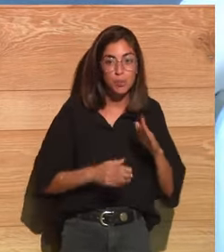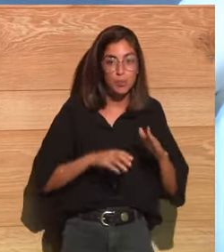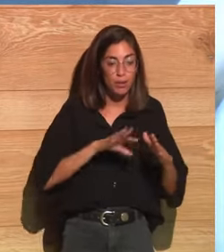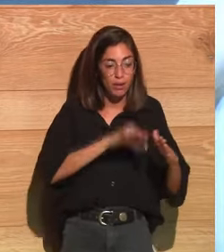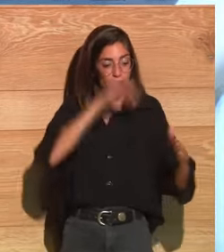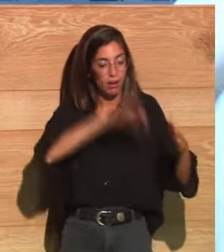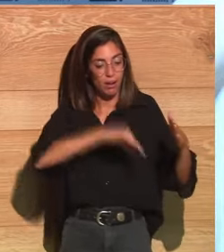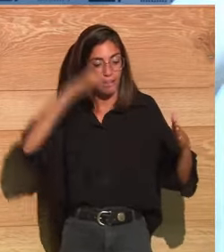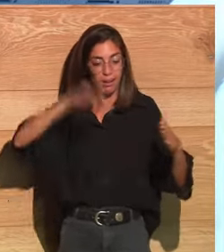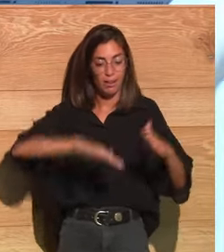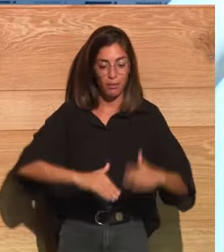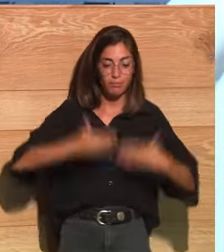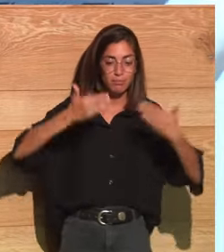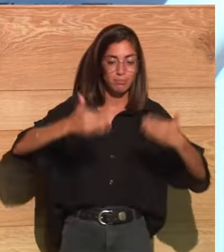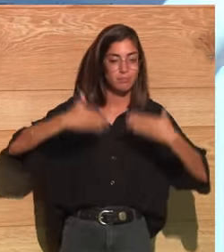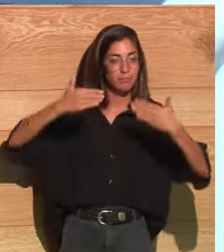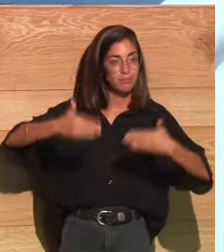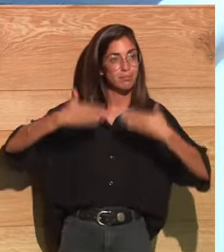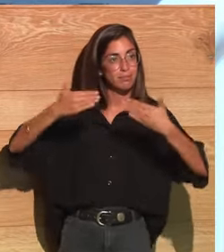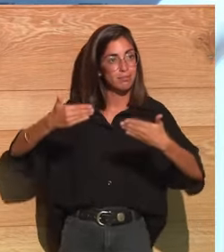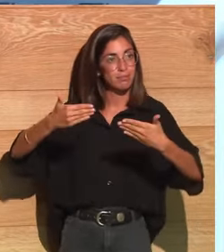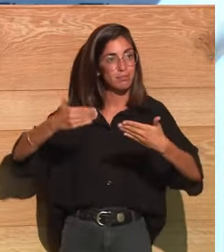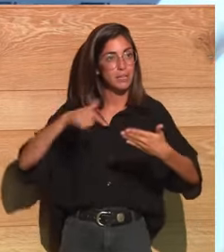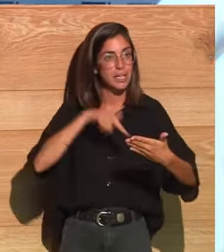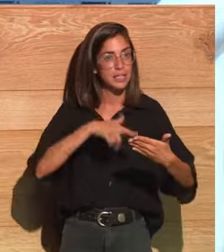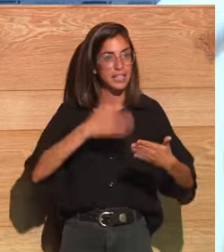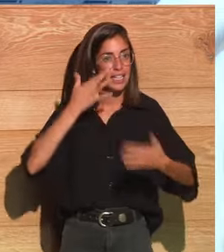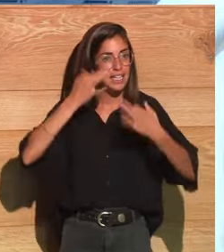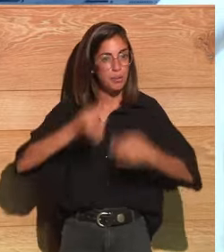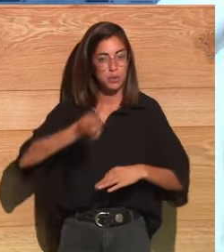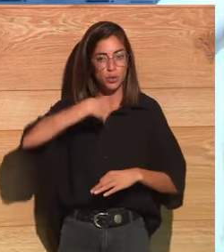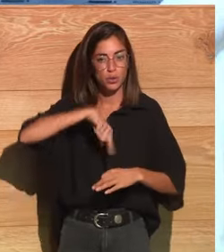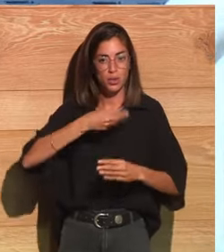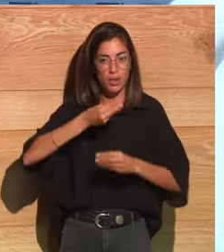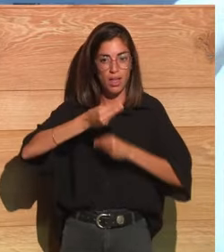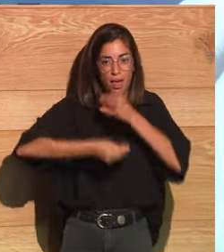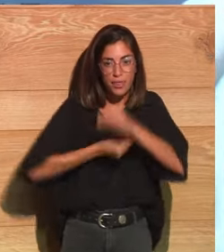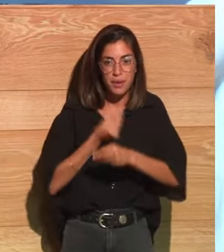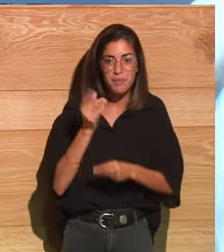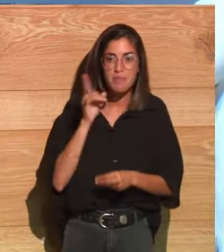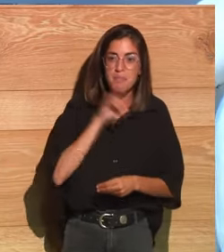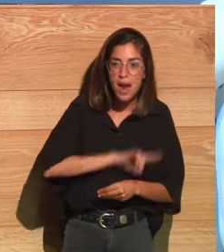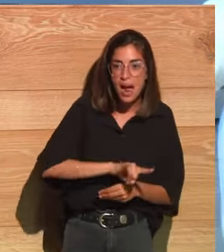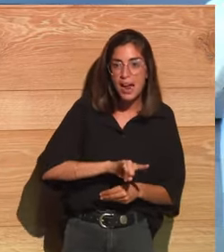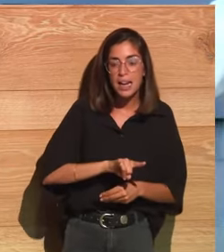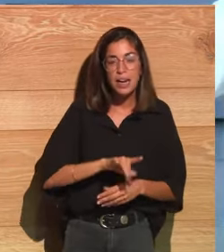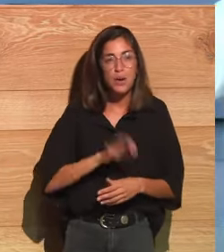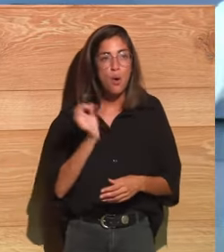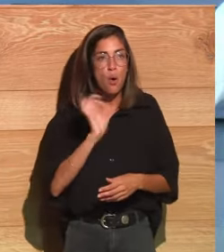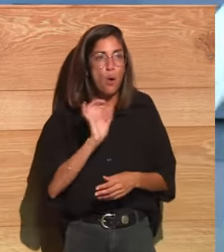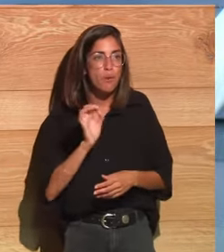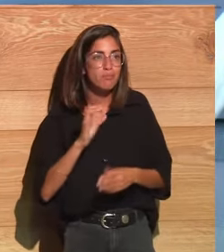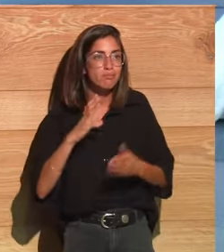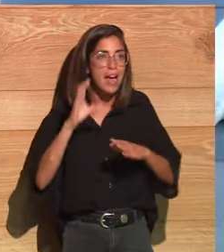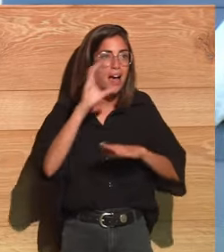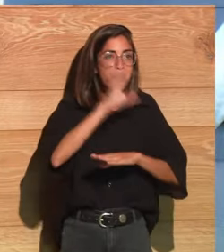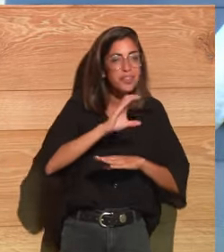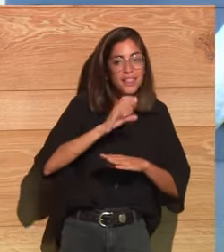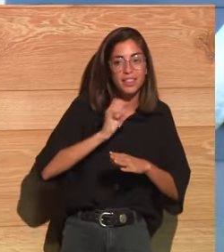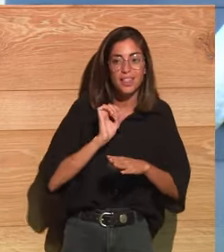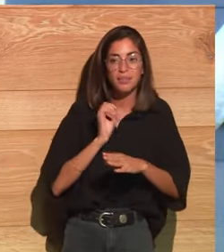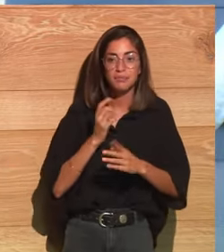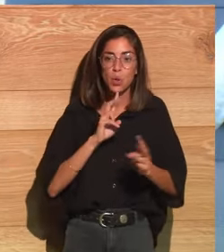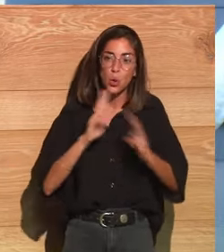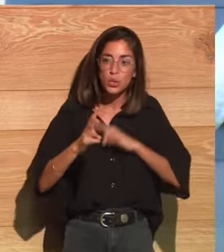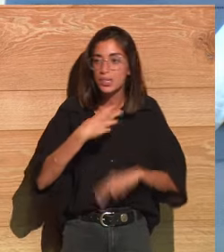habíamos escondido y ver, ¿realmente es porque estamos mal hechos y la evolución no puede contestar a esto y somos, bueno, lo menos